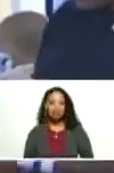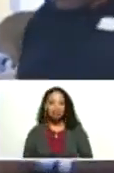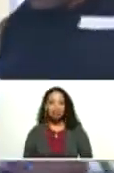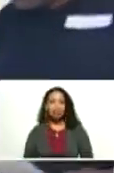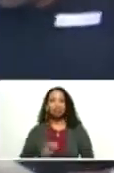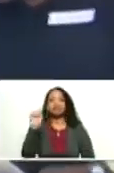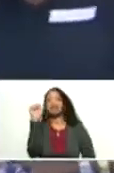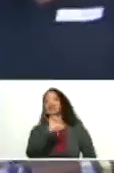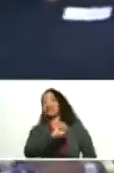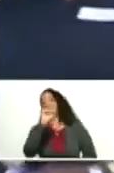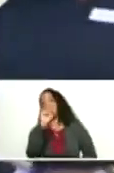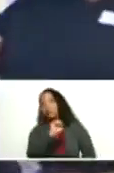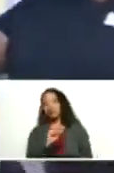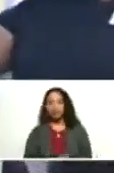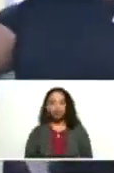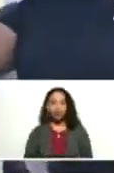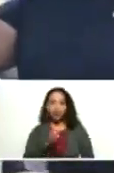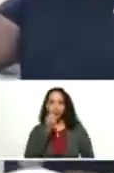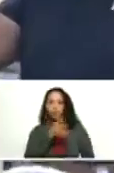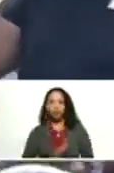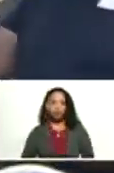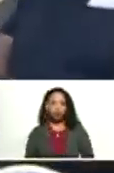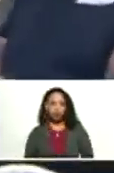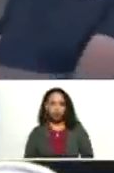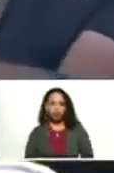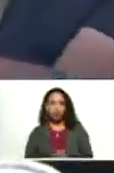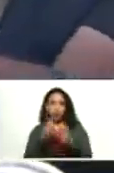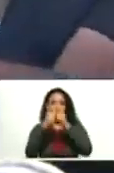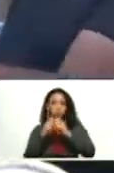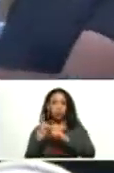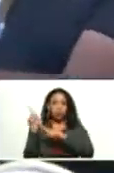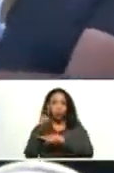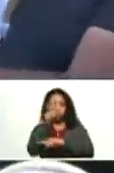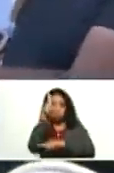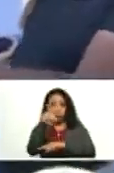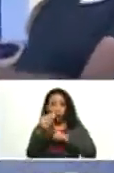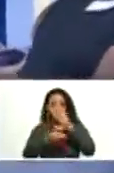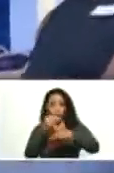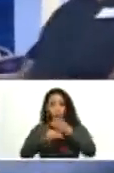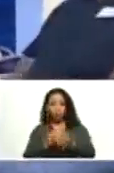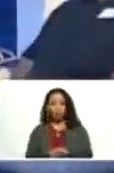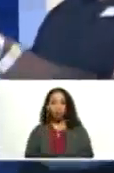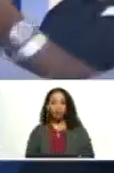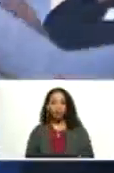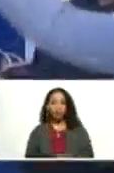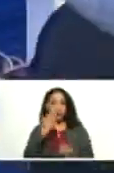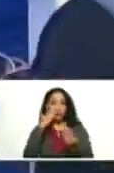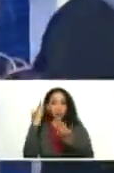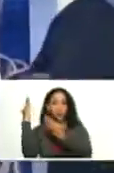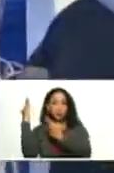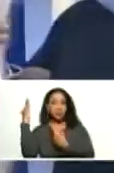Así es. Bueno, el mecate, ese también lo haces tú. Bueno, el mecate, mira.